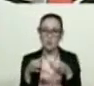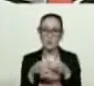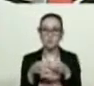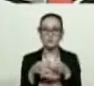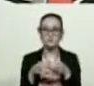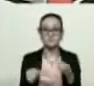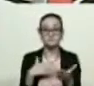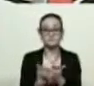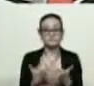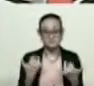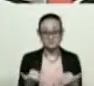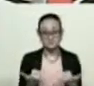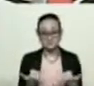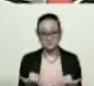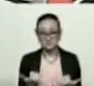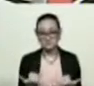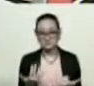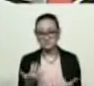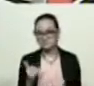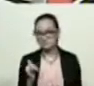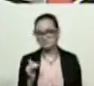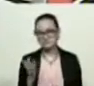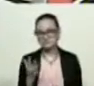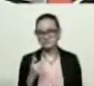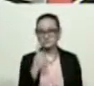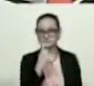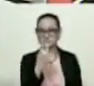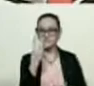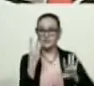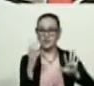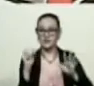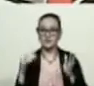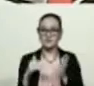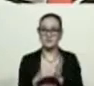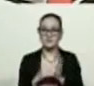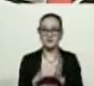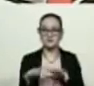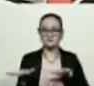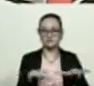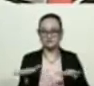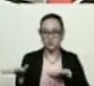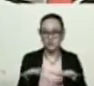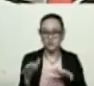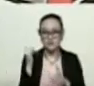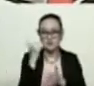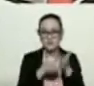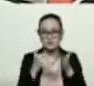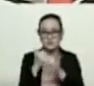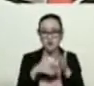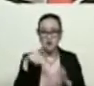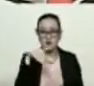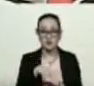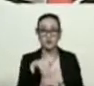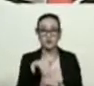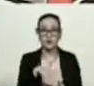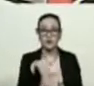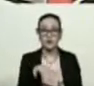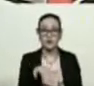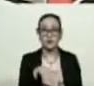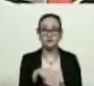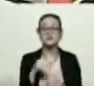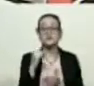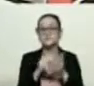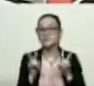la fecha podemos reportar más de 180 mil movimientos al registro electoral incluyendo los nuevos